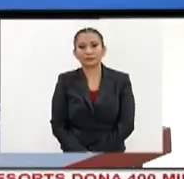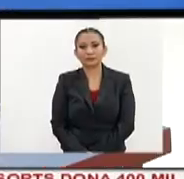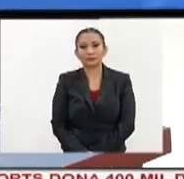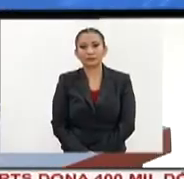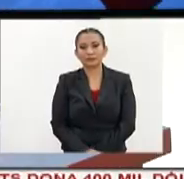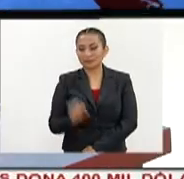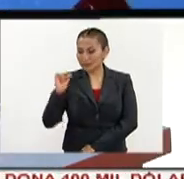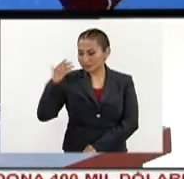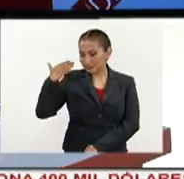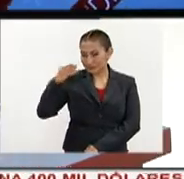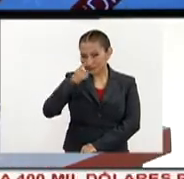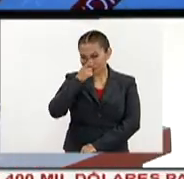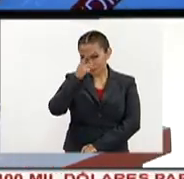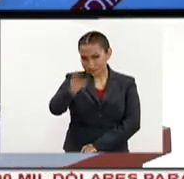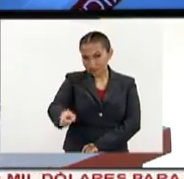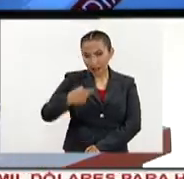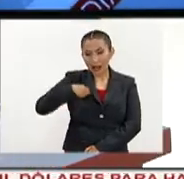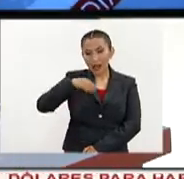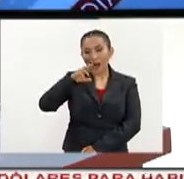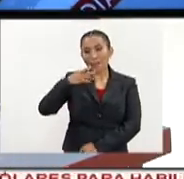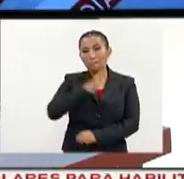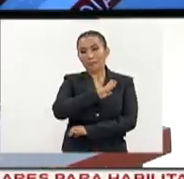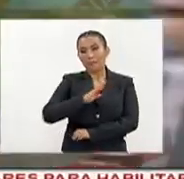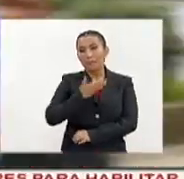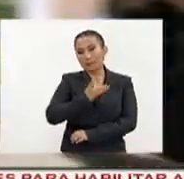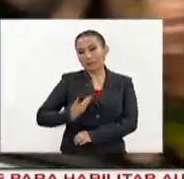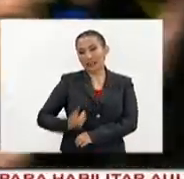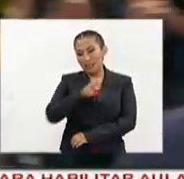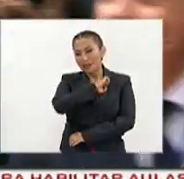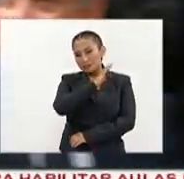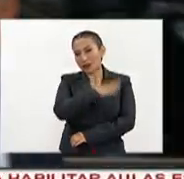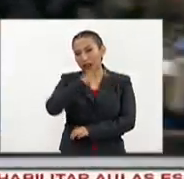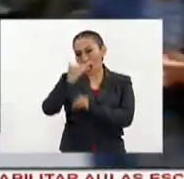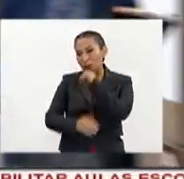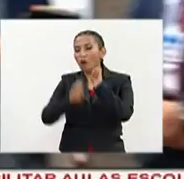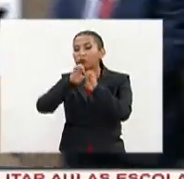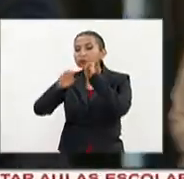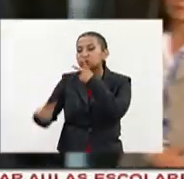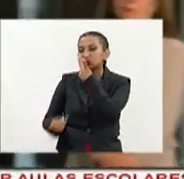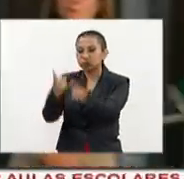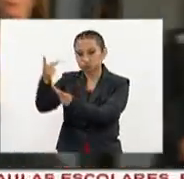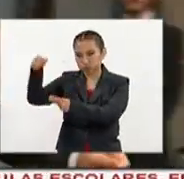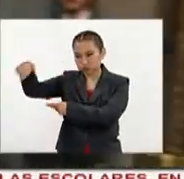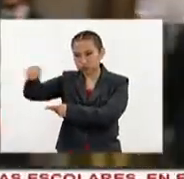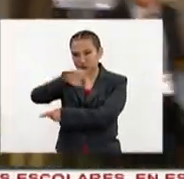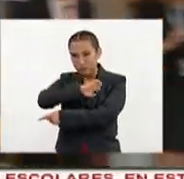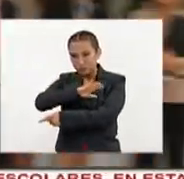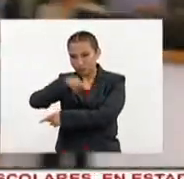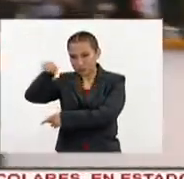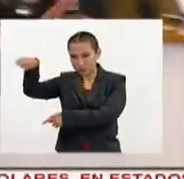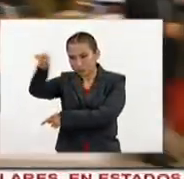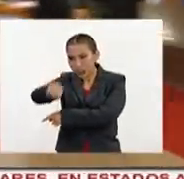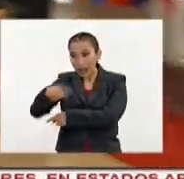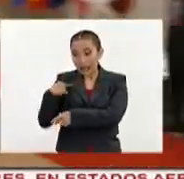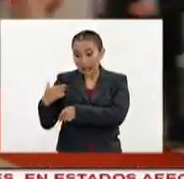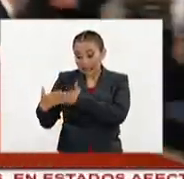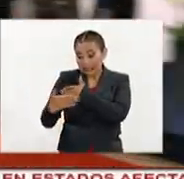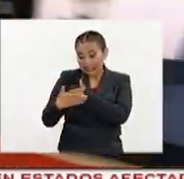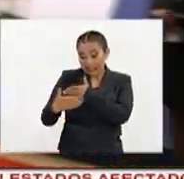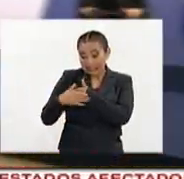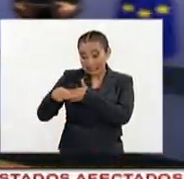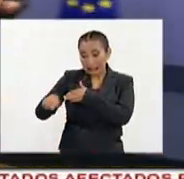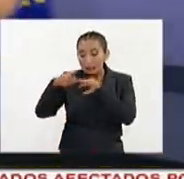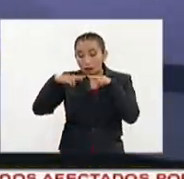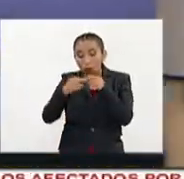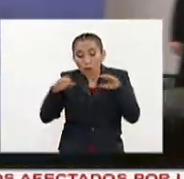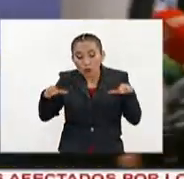Bueno, hace unos momentos le decíamos que Mariano Rajoy concluyó ya con su conferencia de prensa en España. Todo esto a unas horas de que